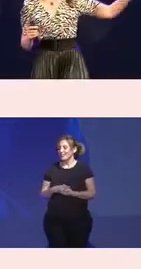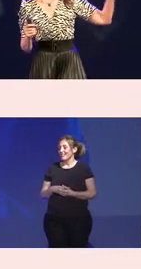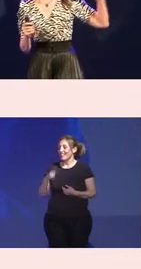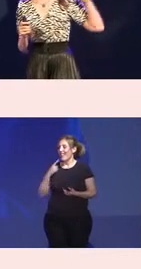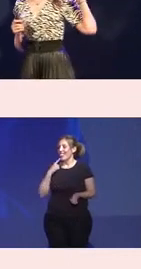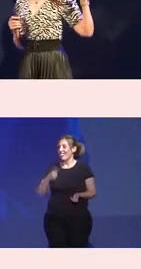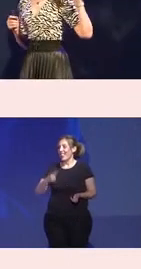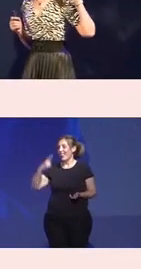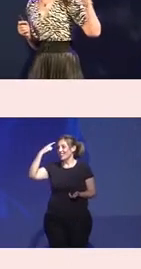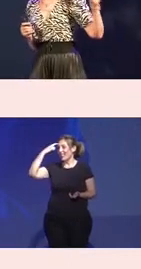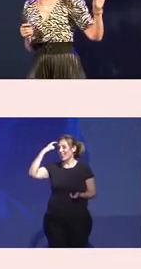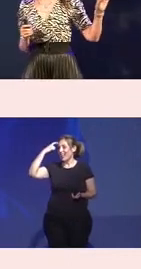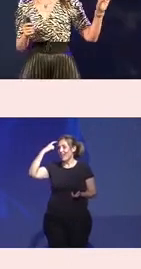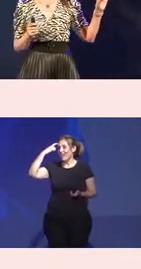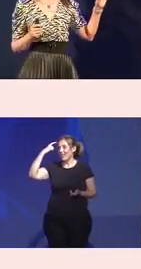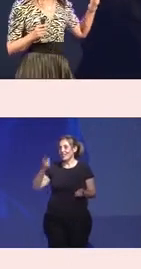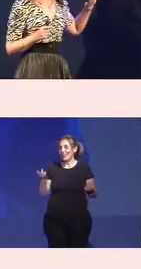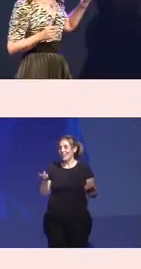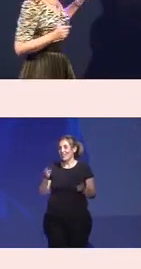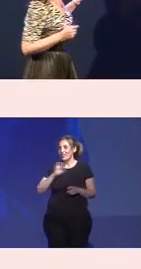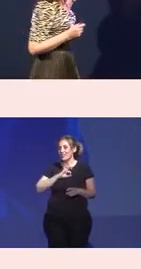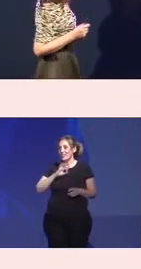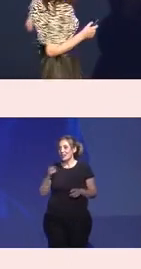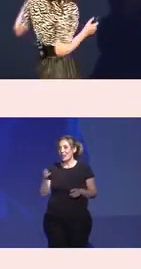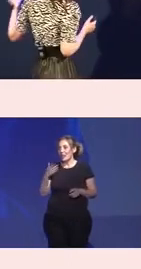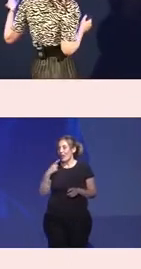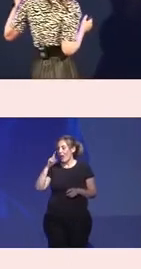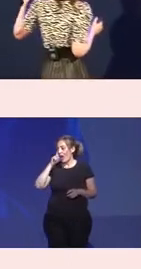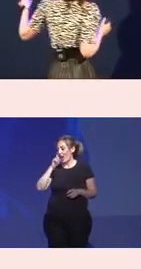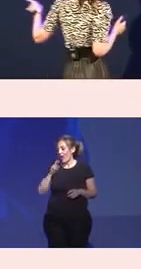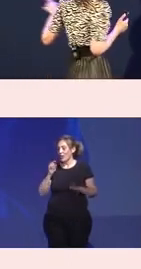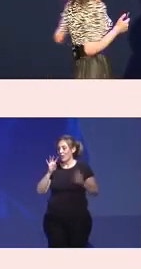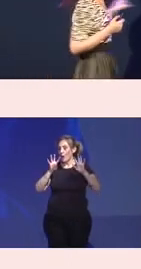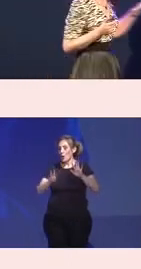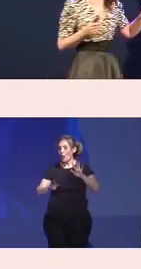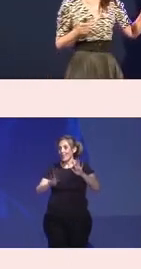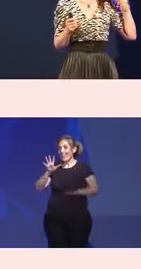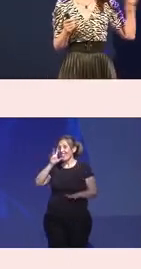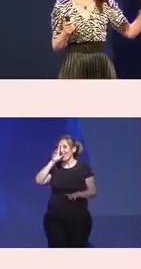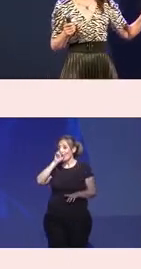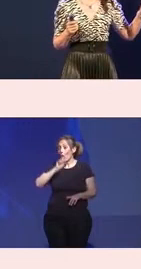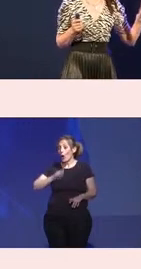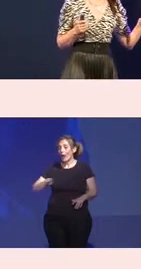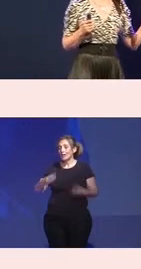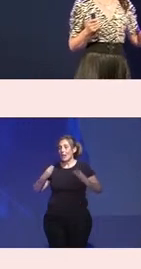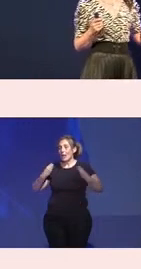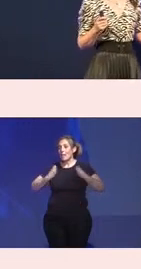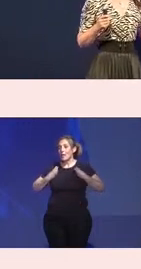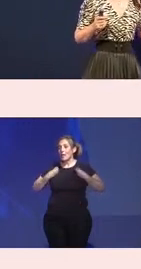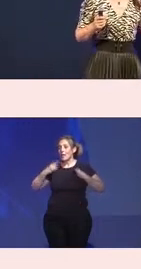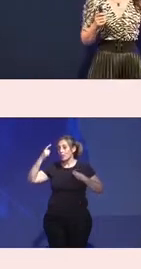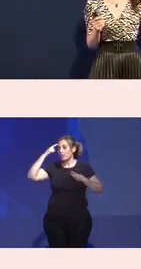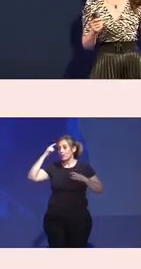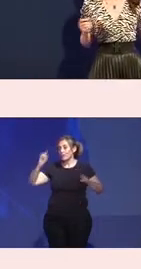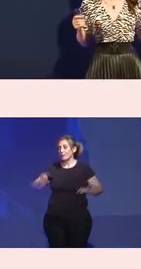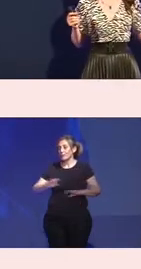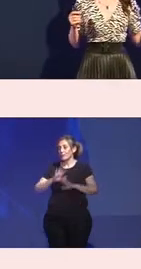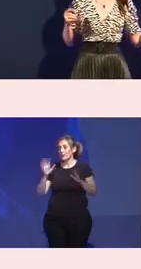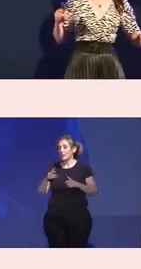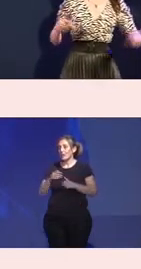la cabecita de este señor que tiene esos años que estáis viendo 95 está vivo y yo